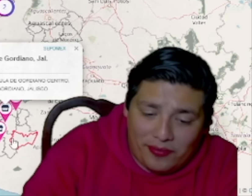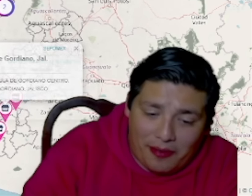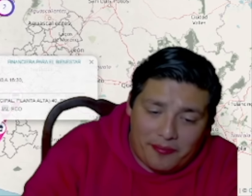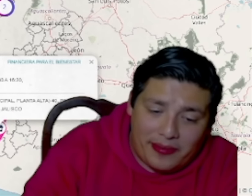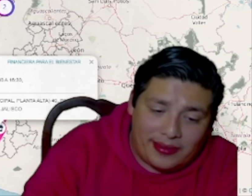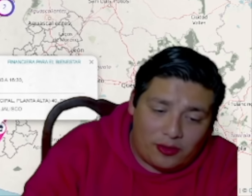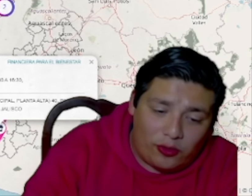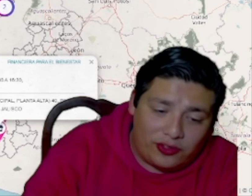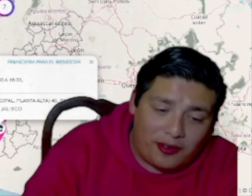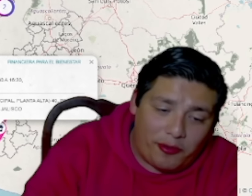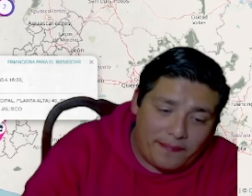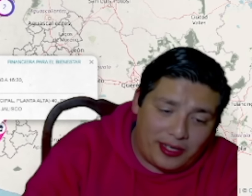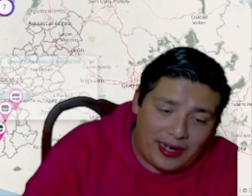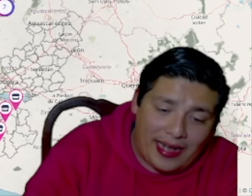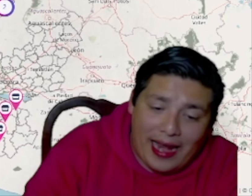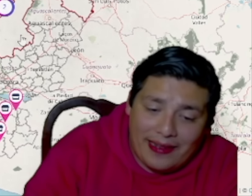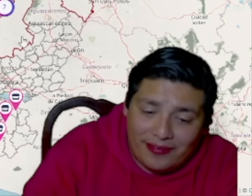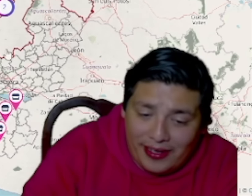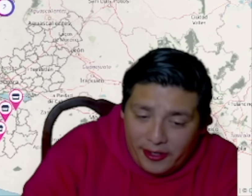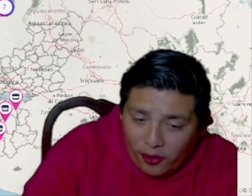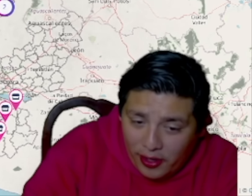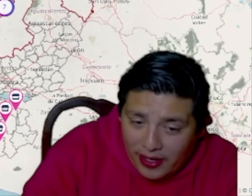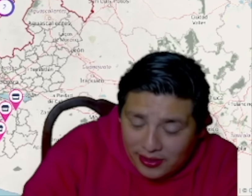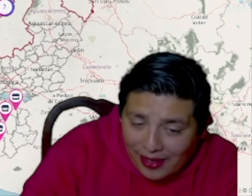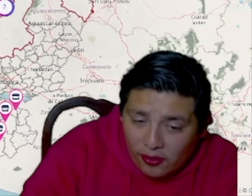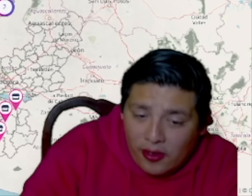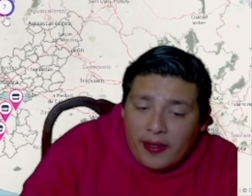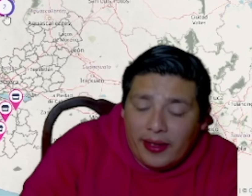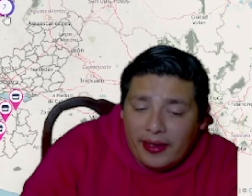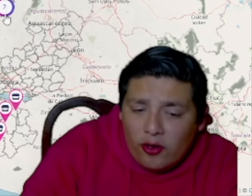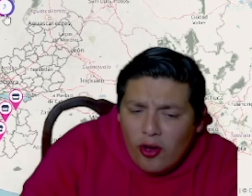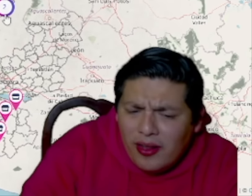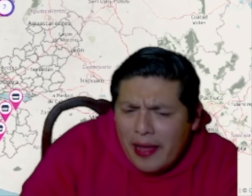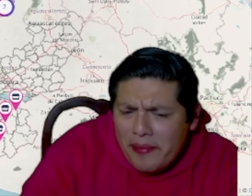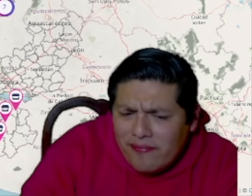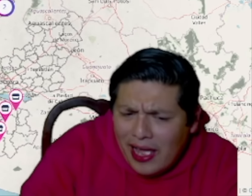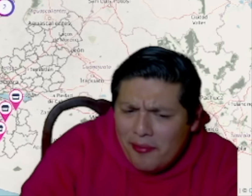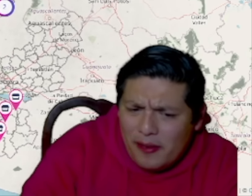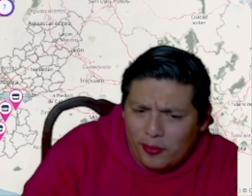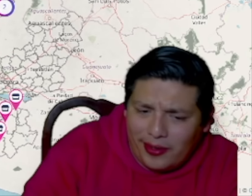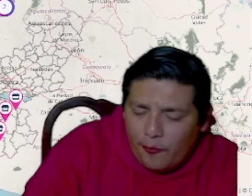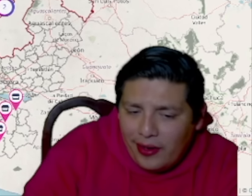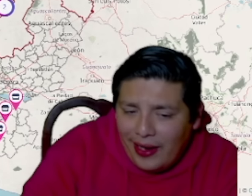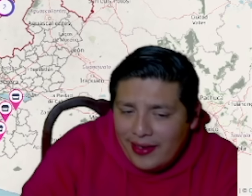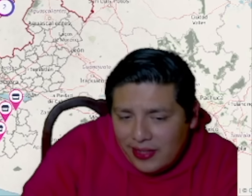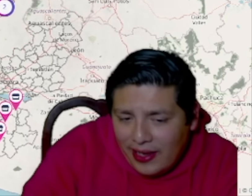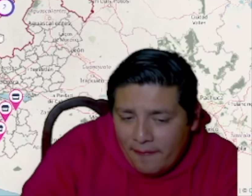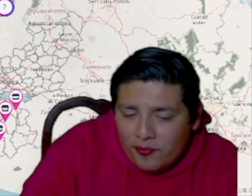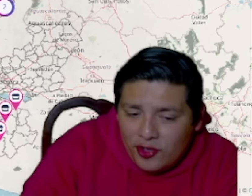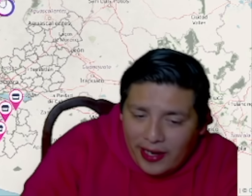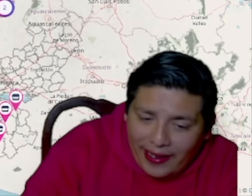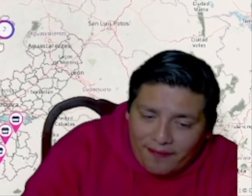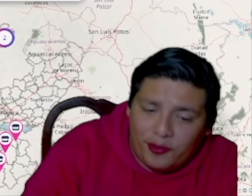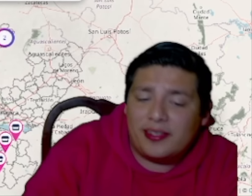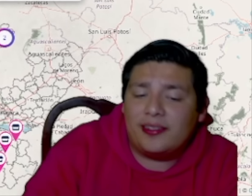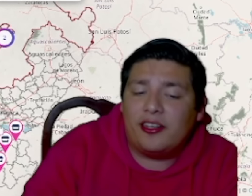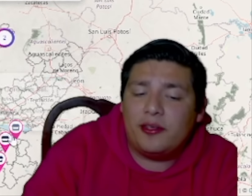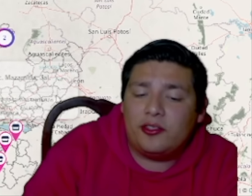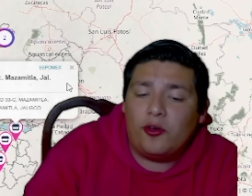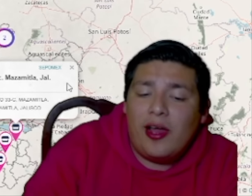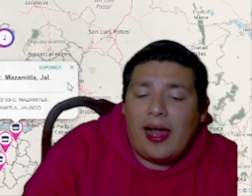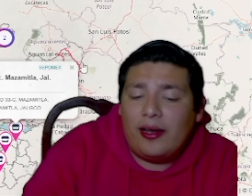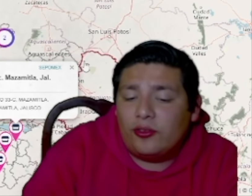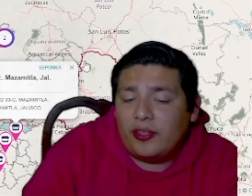pero lamentablemente todos se encuentran al interior del estado. No lamentable, porque al final está llegando